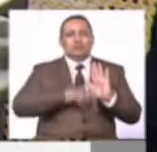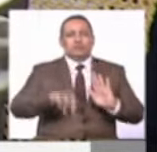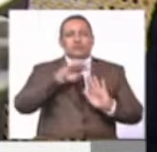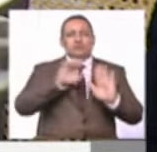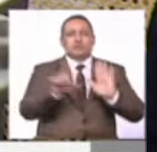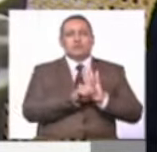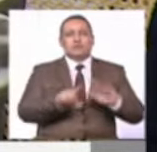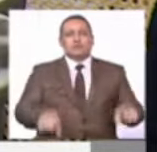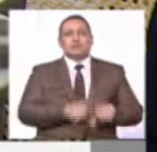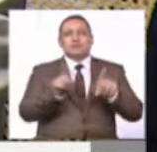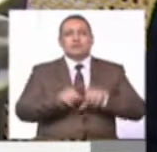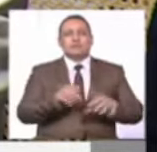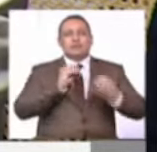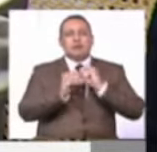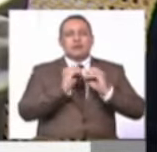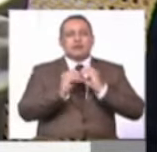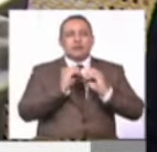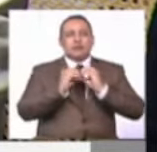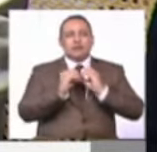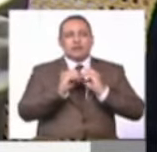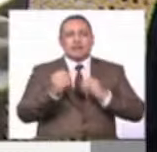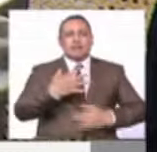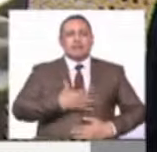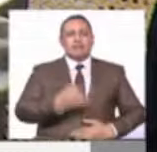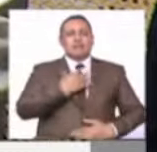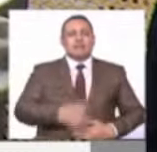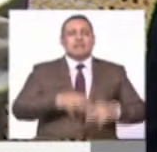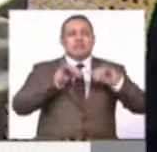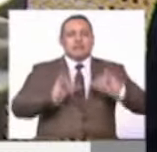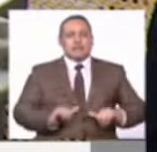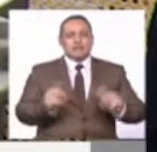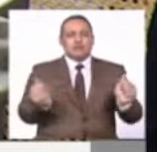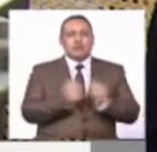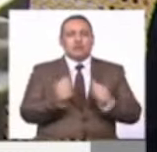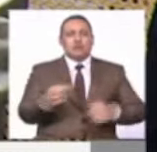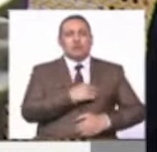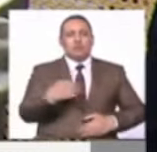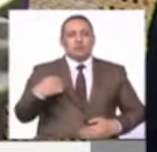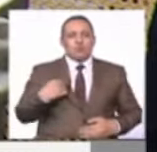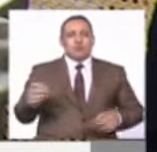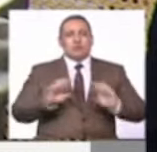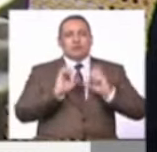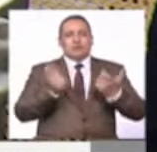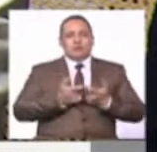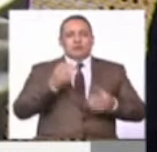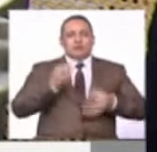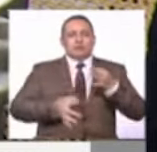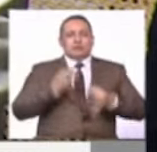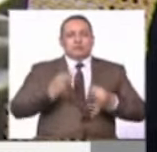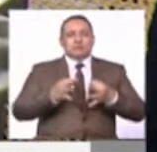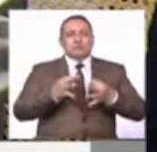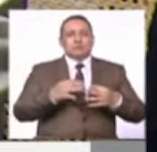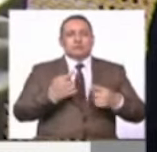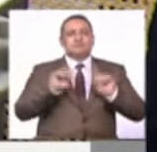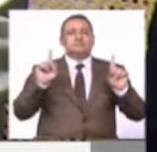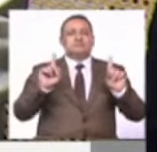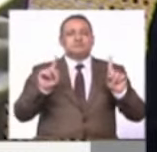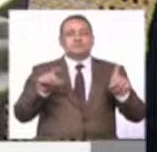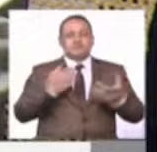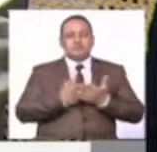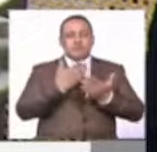ley para regular la edad de permanencia de un miembro de la junta Nacional de Justicia lo cual